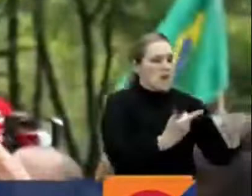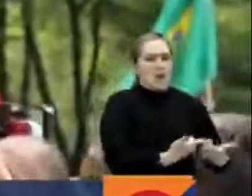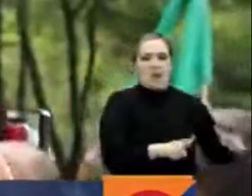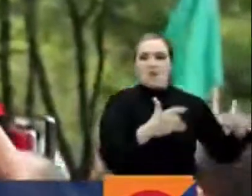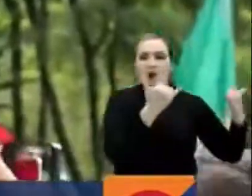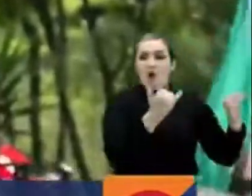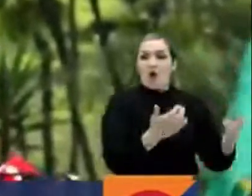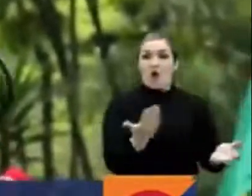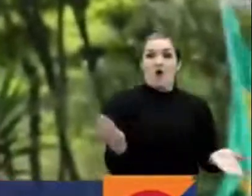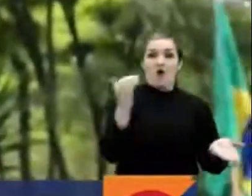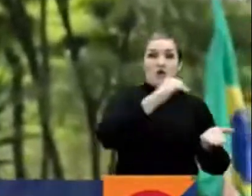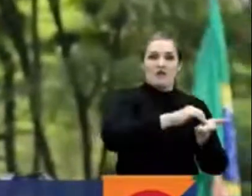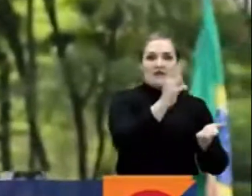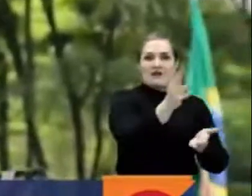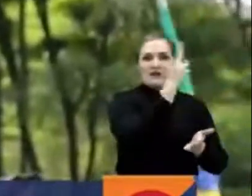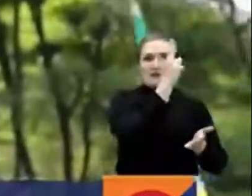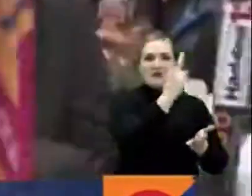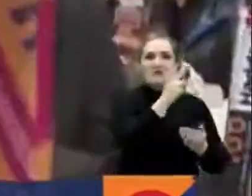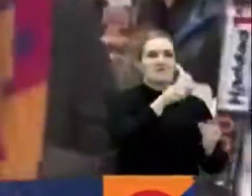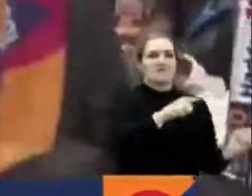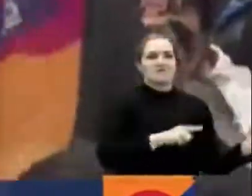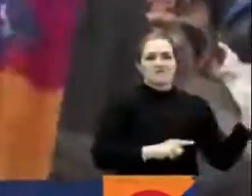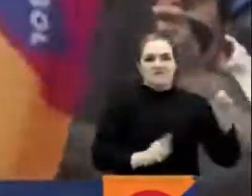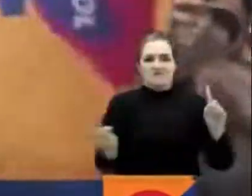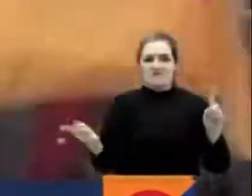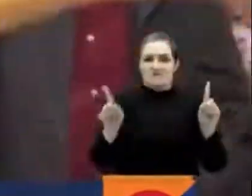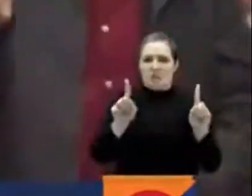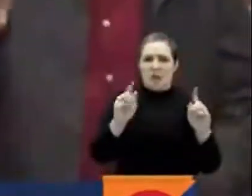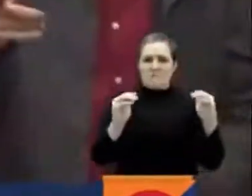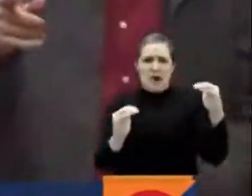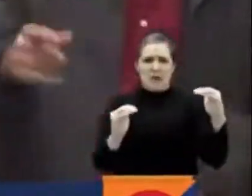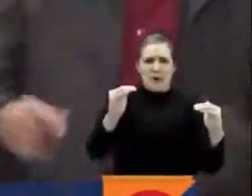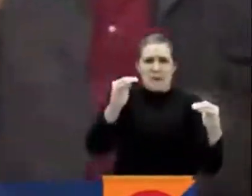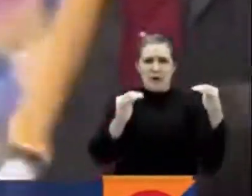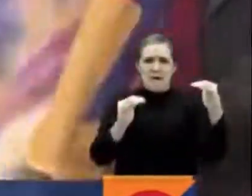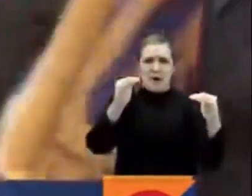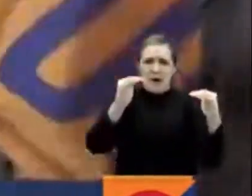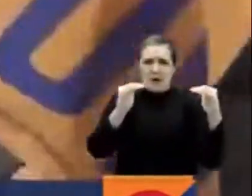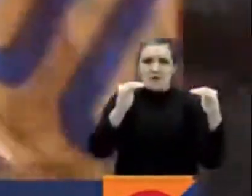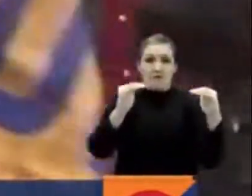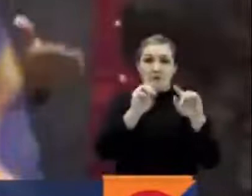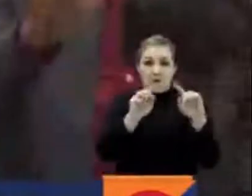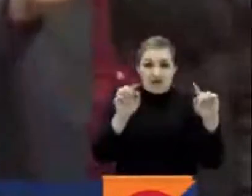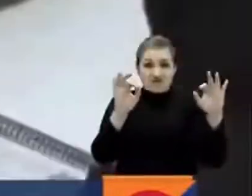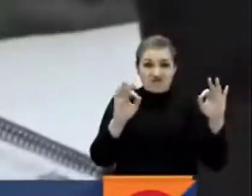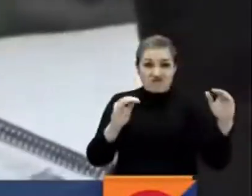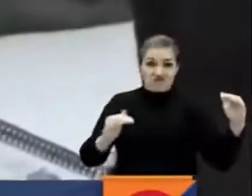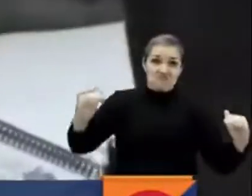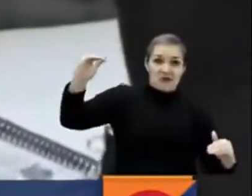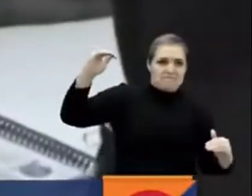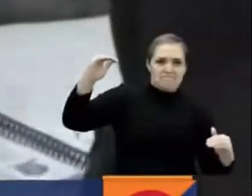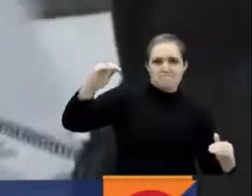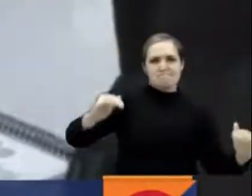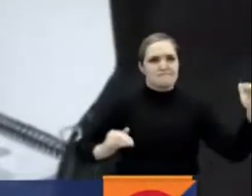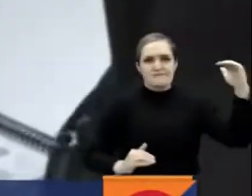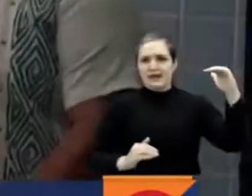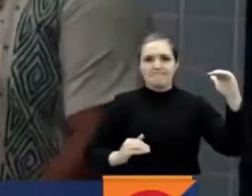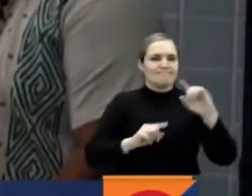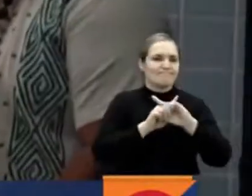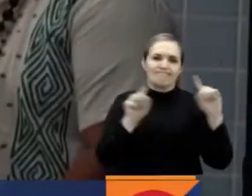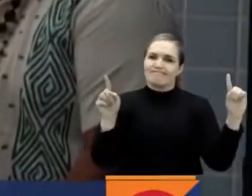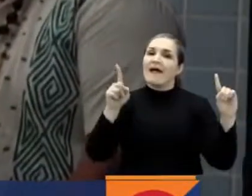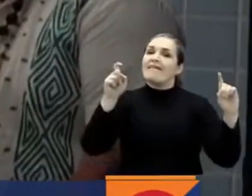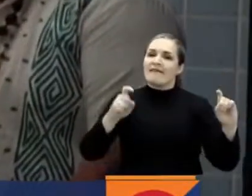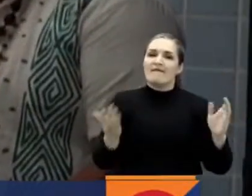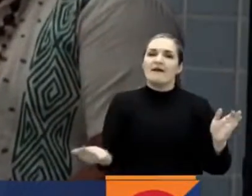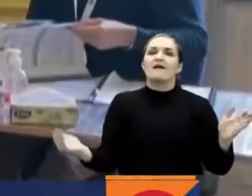El juego de este par fue un tete-a-tete de voto finish, pero de fondo ninguno de los dos fue tan protagonista como el sistema electoral